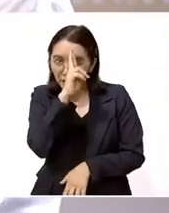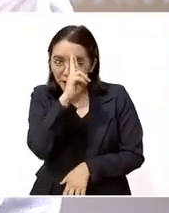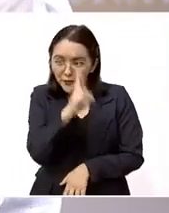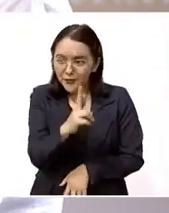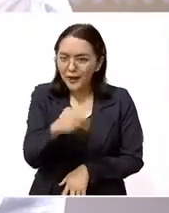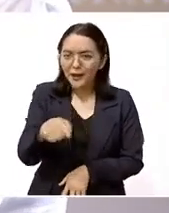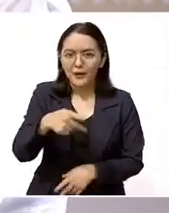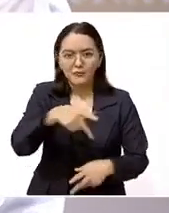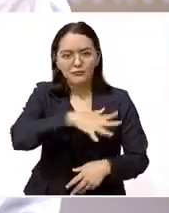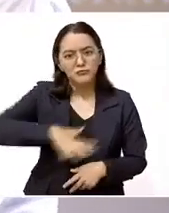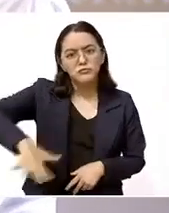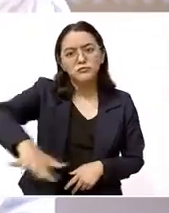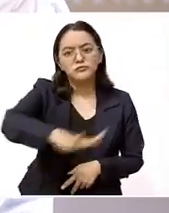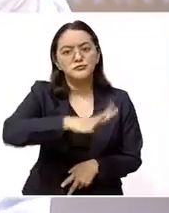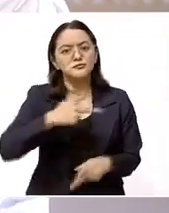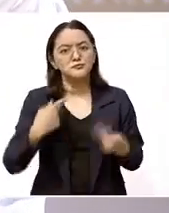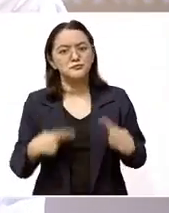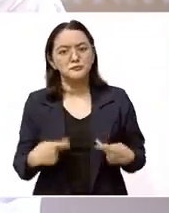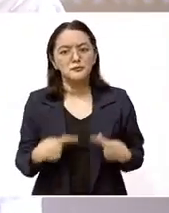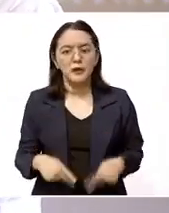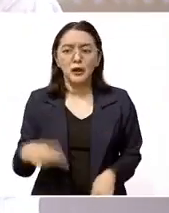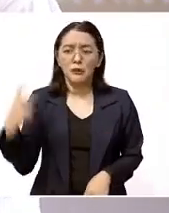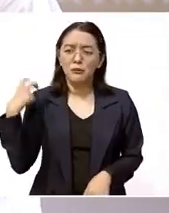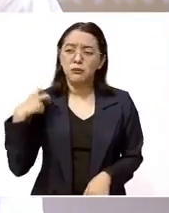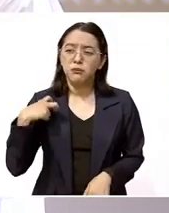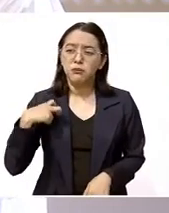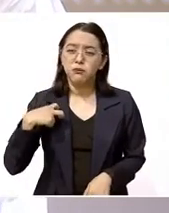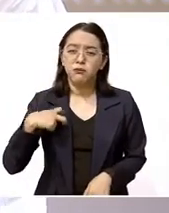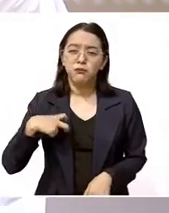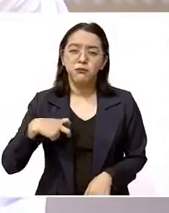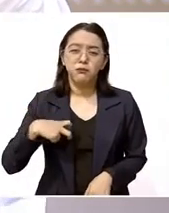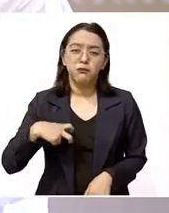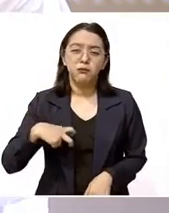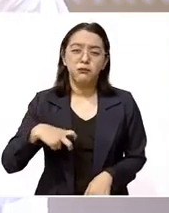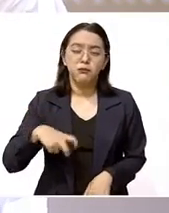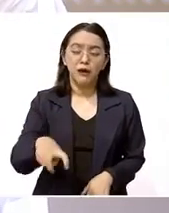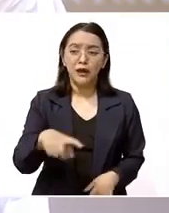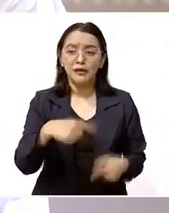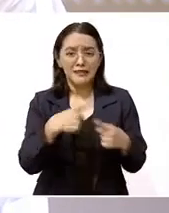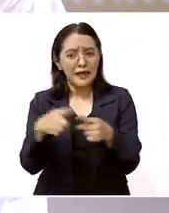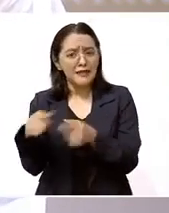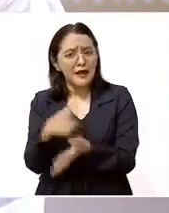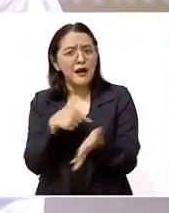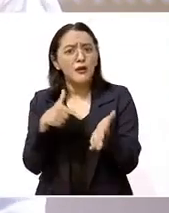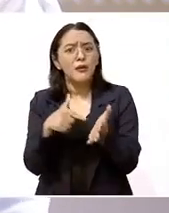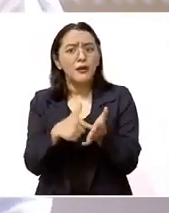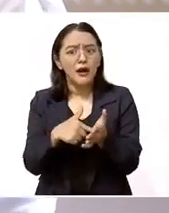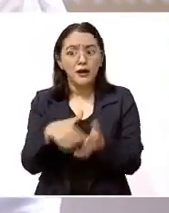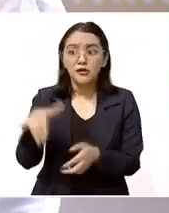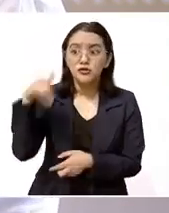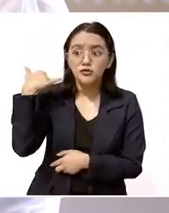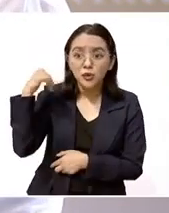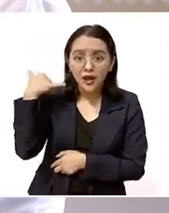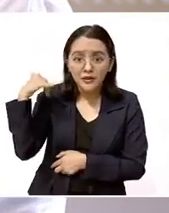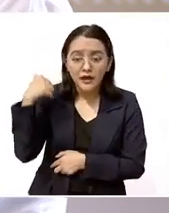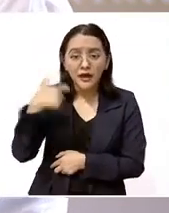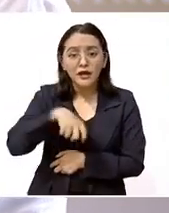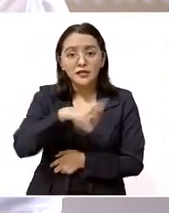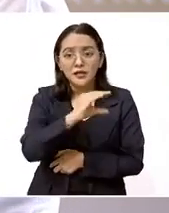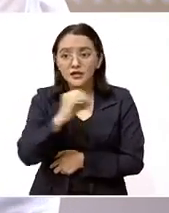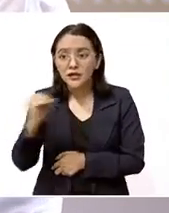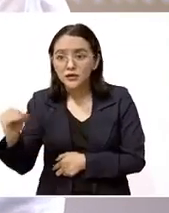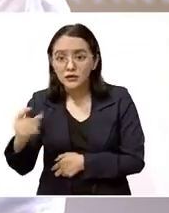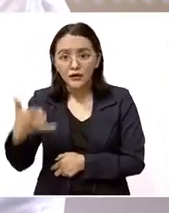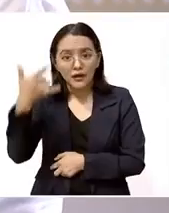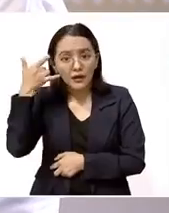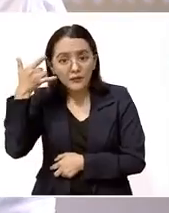aquí presentes que han viajado muchas horas desde Yucatán, Quintana Roo,